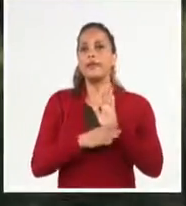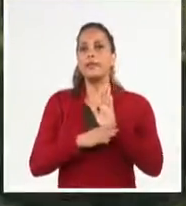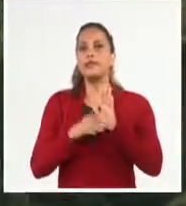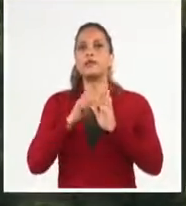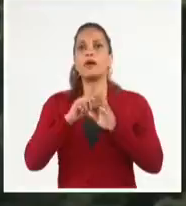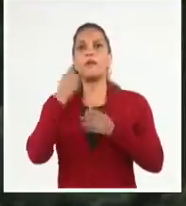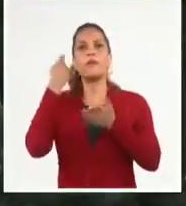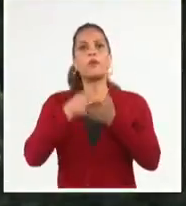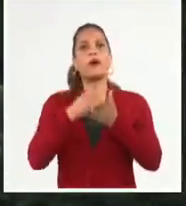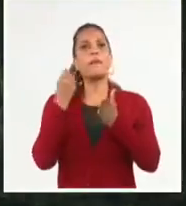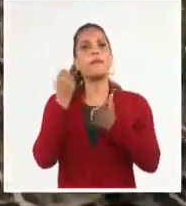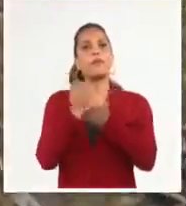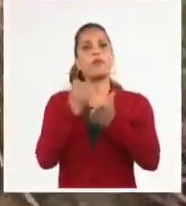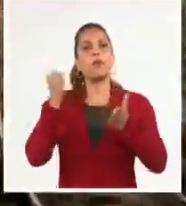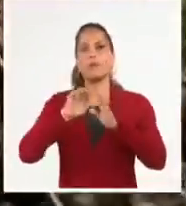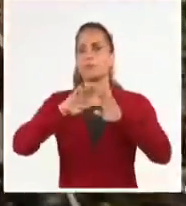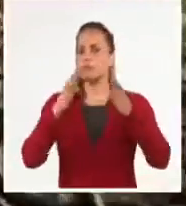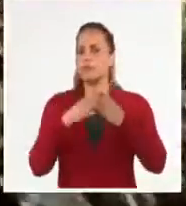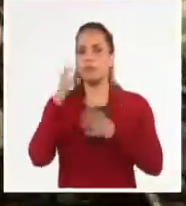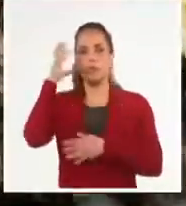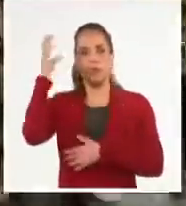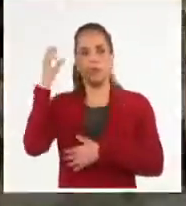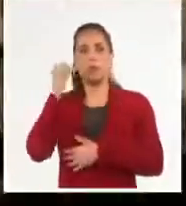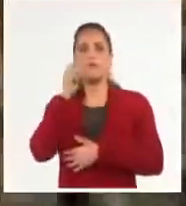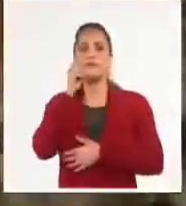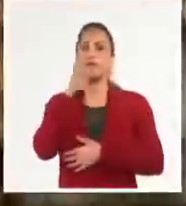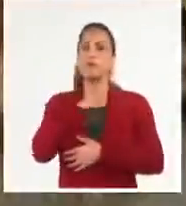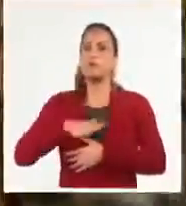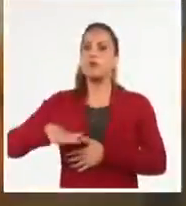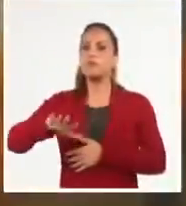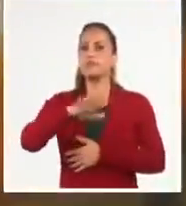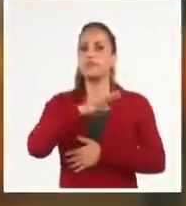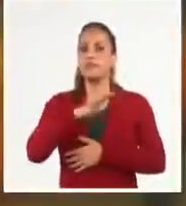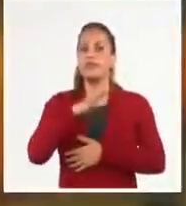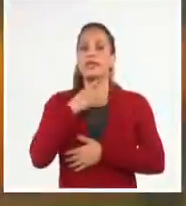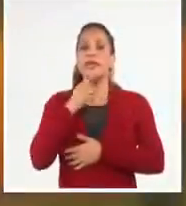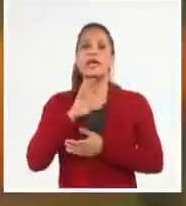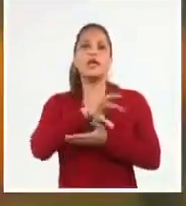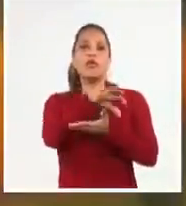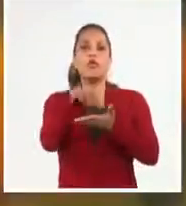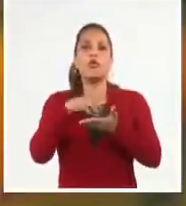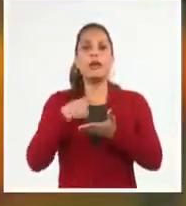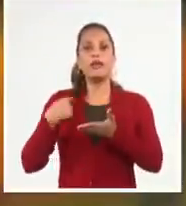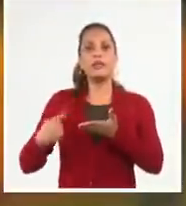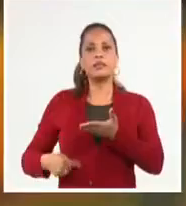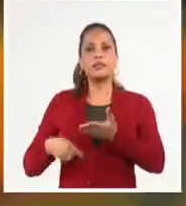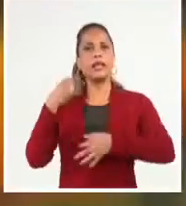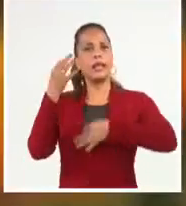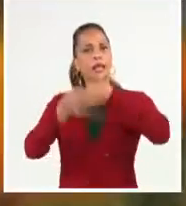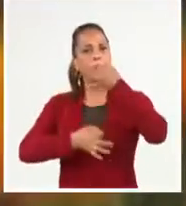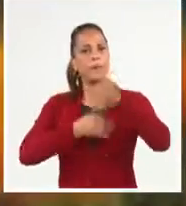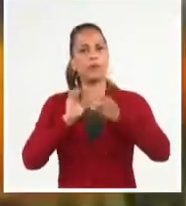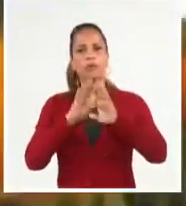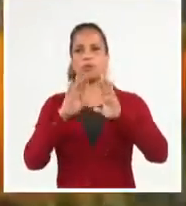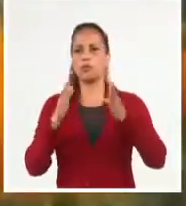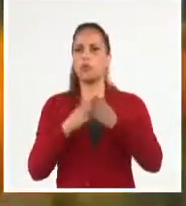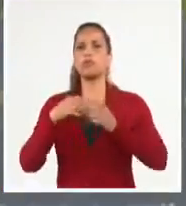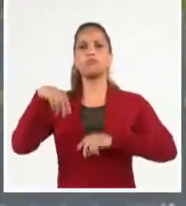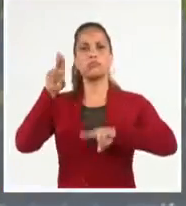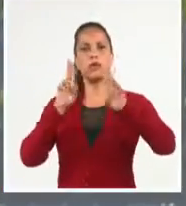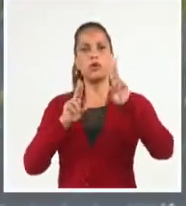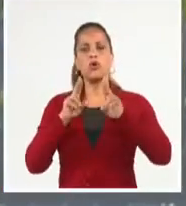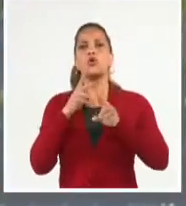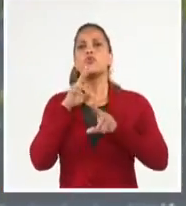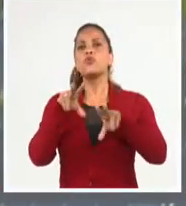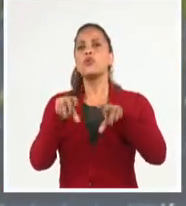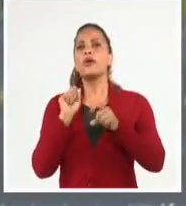Naciones Unidas sobre Biodiversidad que tendrá lugar en China. El funcionario condicionó al éxito del acuerdo nuevos